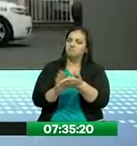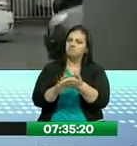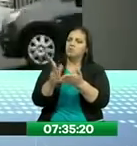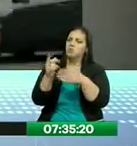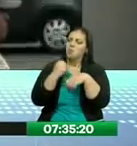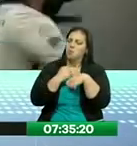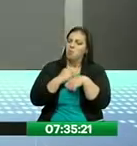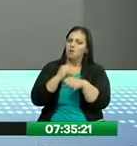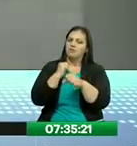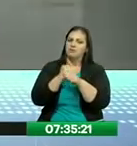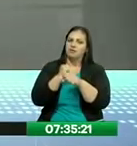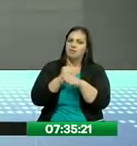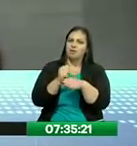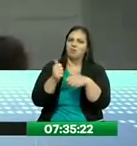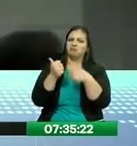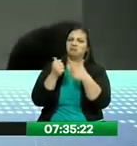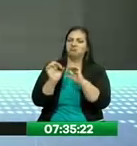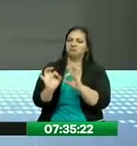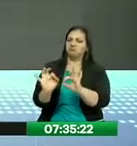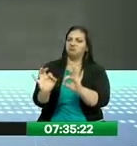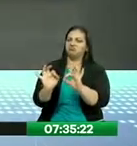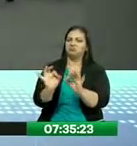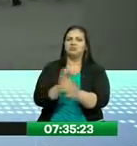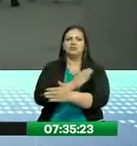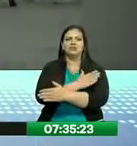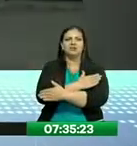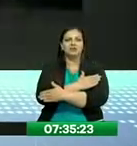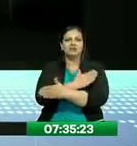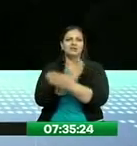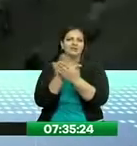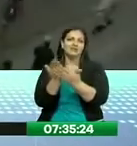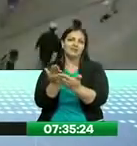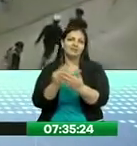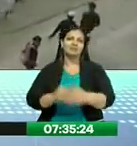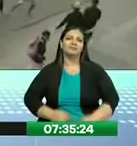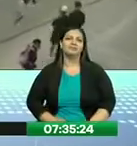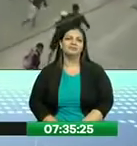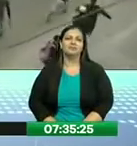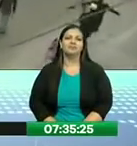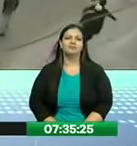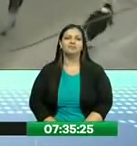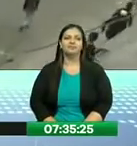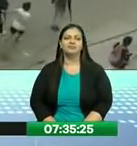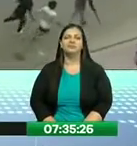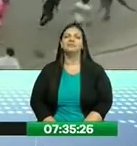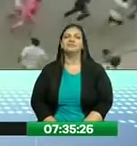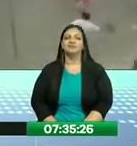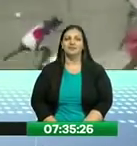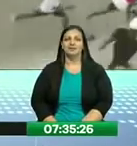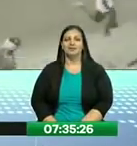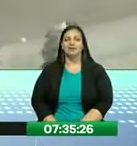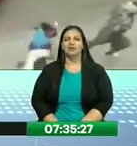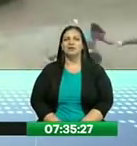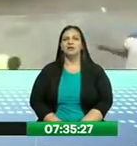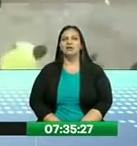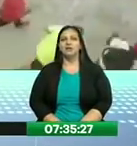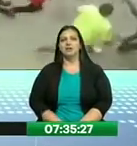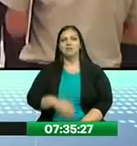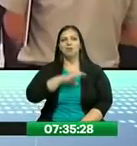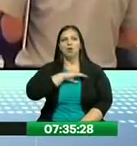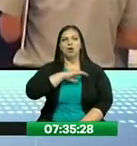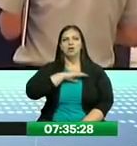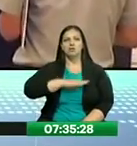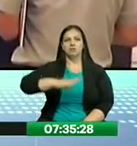la dedicación, la entrega de los uniformados de la Policía Nacional, que con el general Ramiro Ortega a la